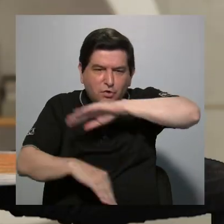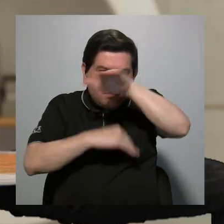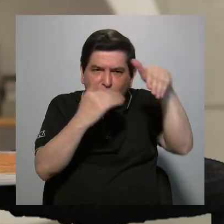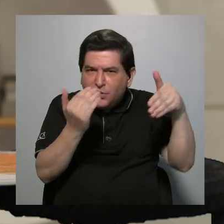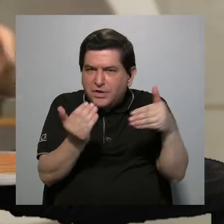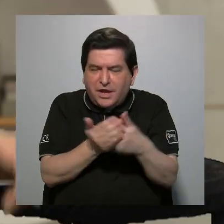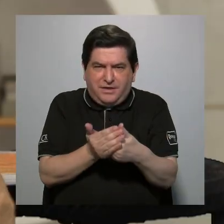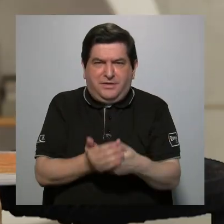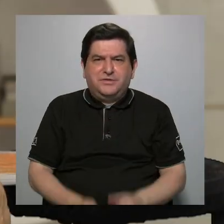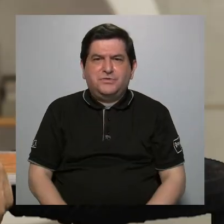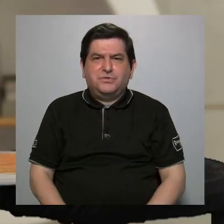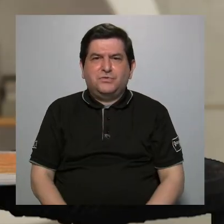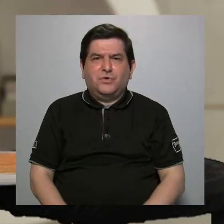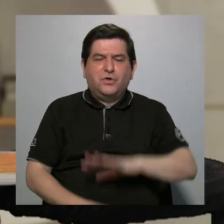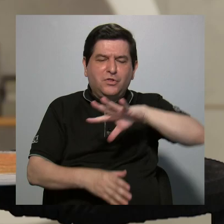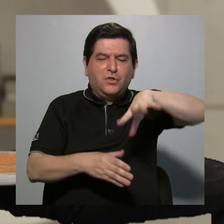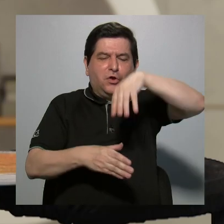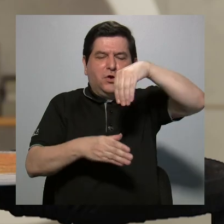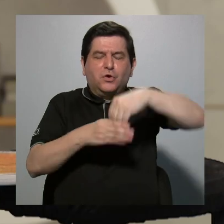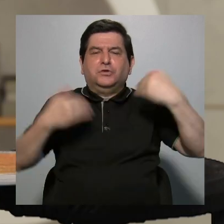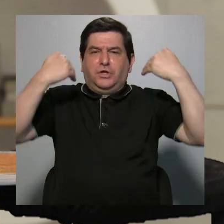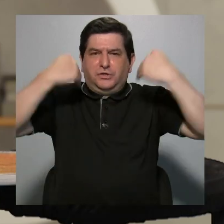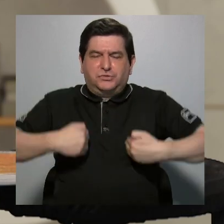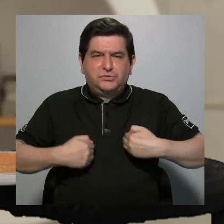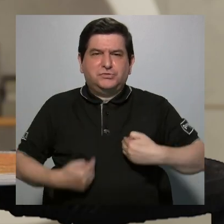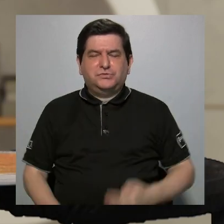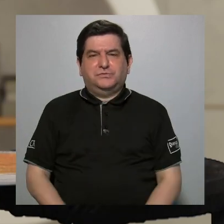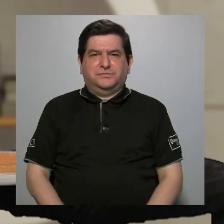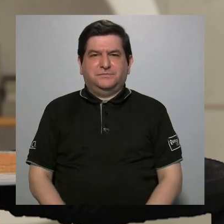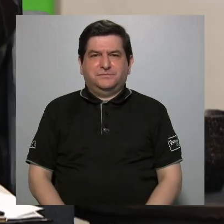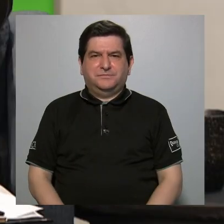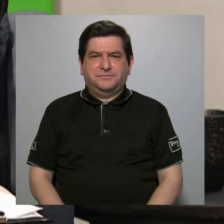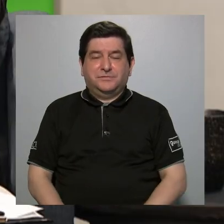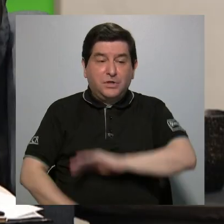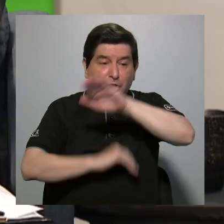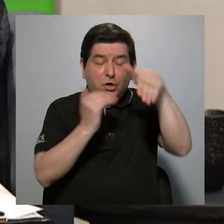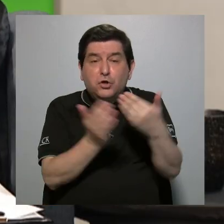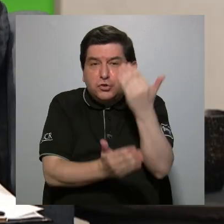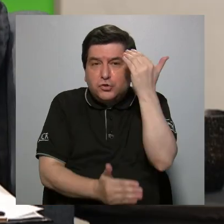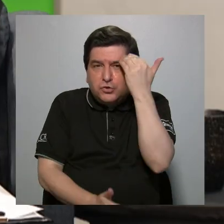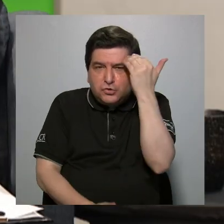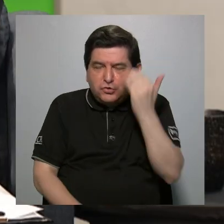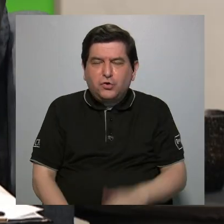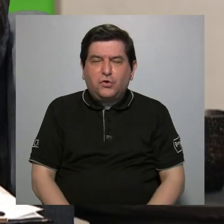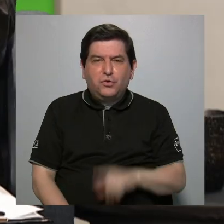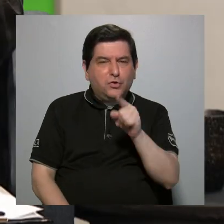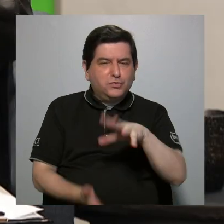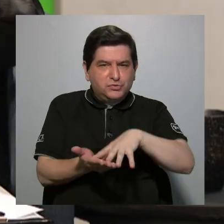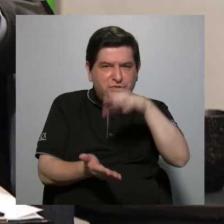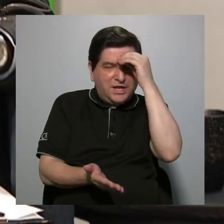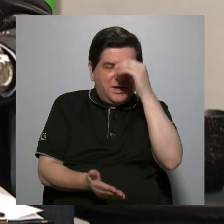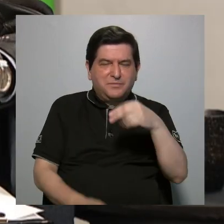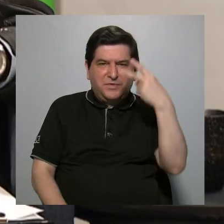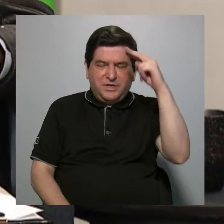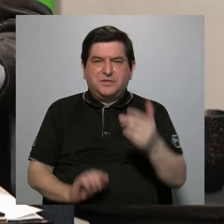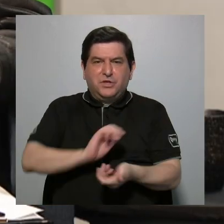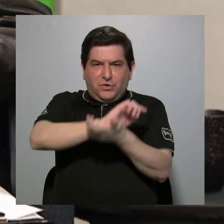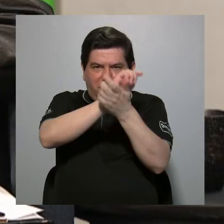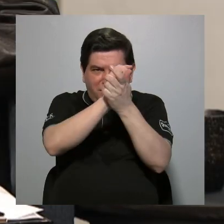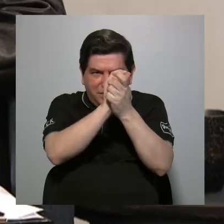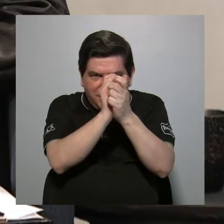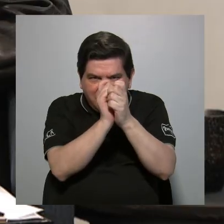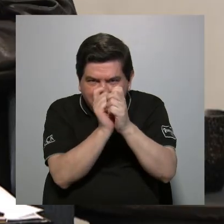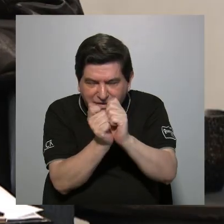entre todo ese contexto humanístico que recibimos. Eso fue tomar todo ese conocimiento adquirido en un médico y adaptarlo a